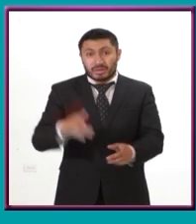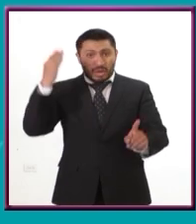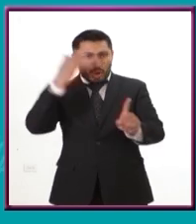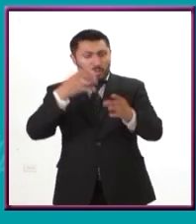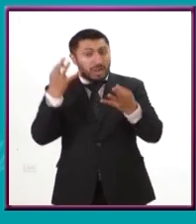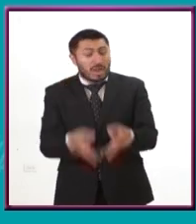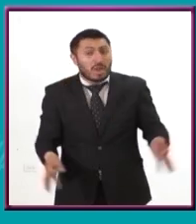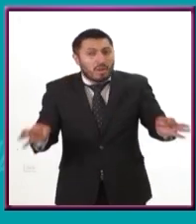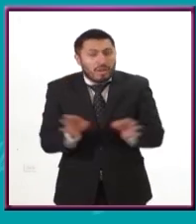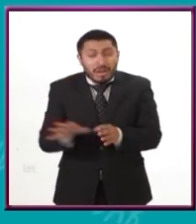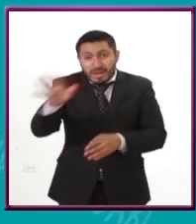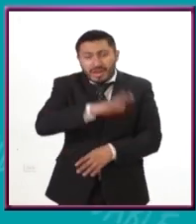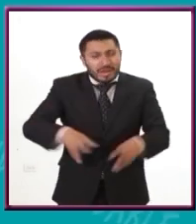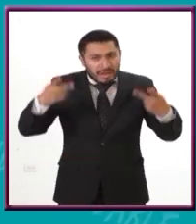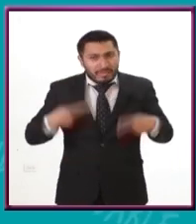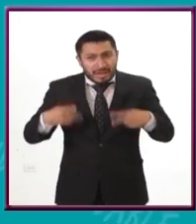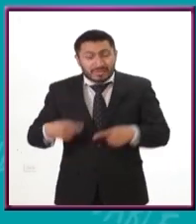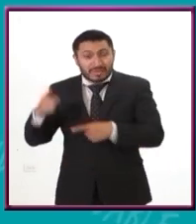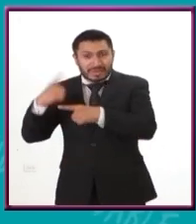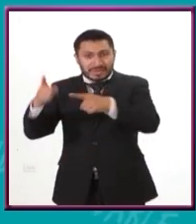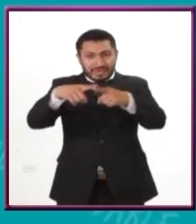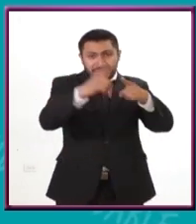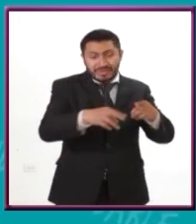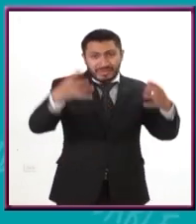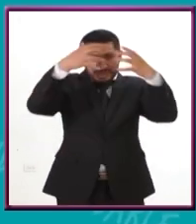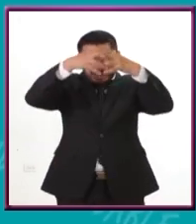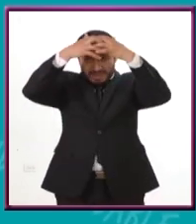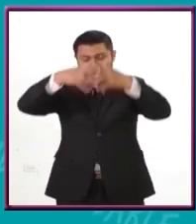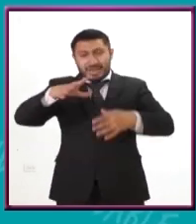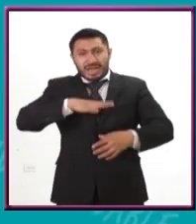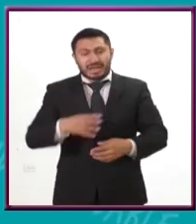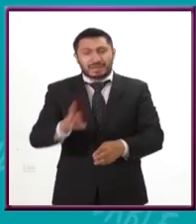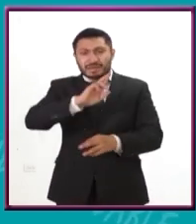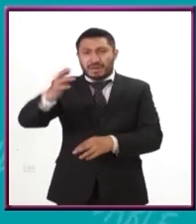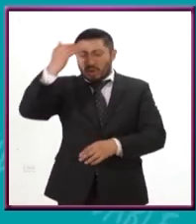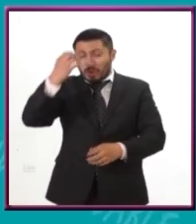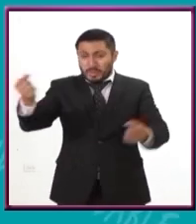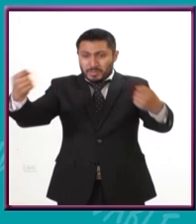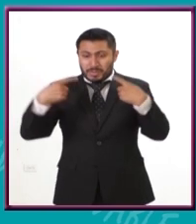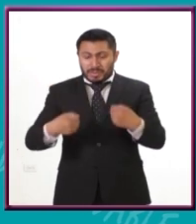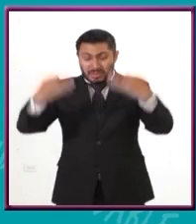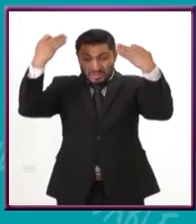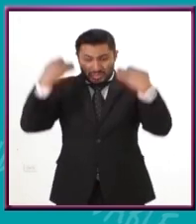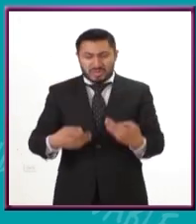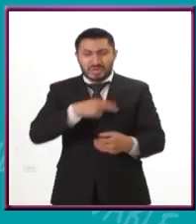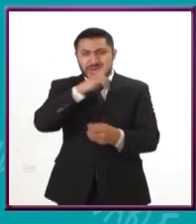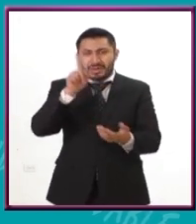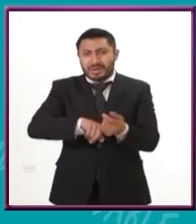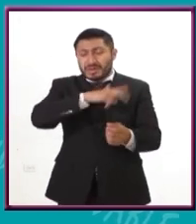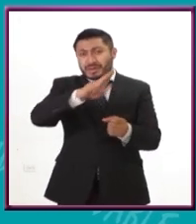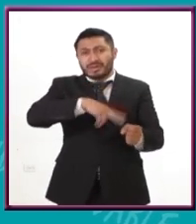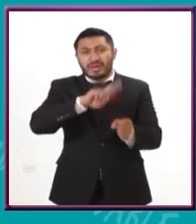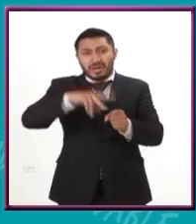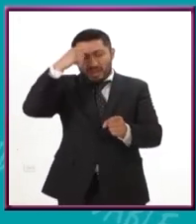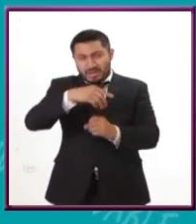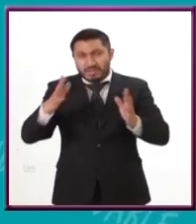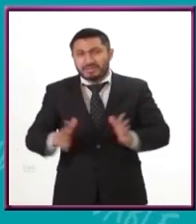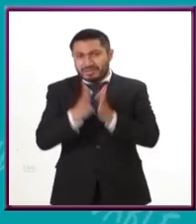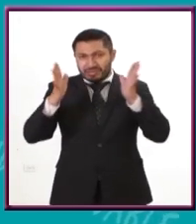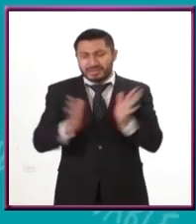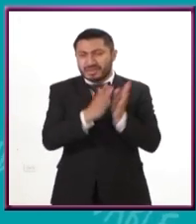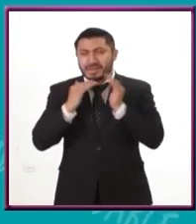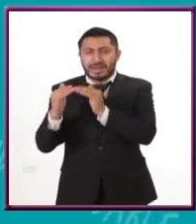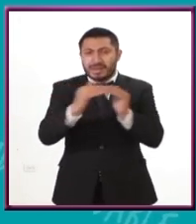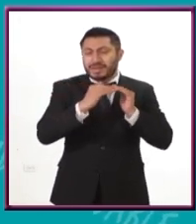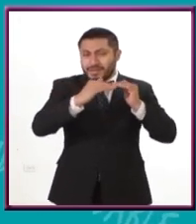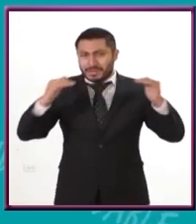El objetivo principal es que las personas neurodivergentes se reconozcan y se acepten dentro de la llamada normalidad para que puedan